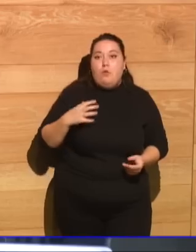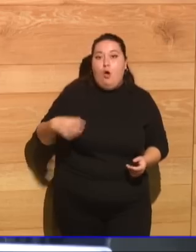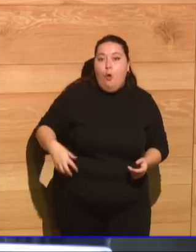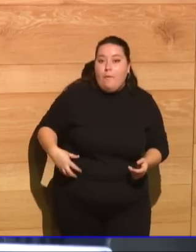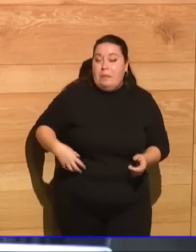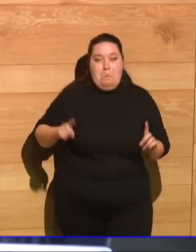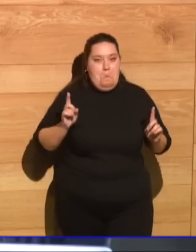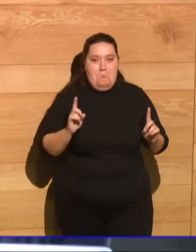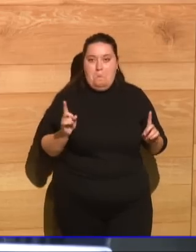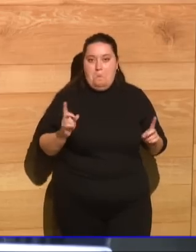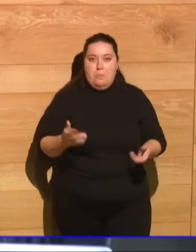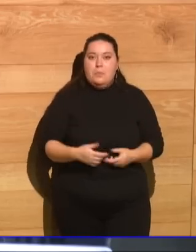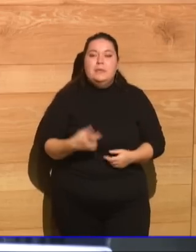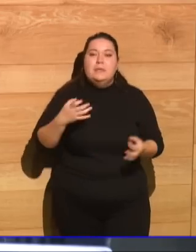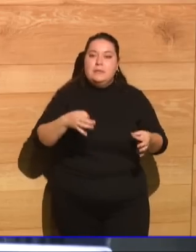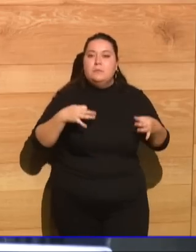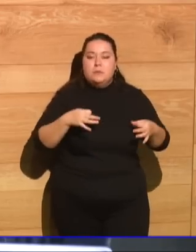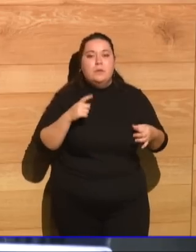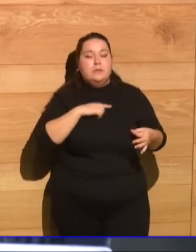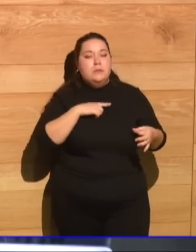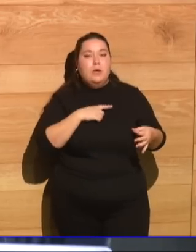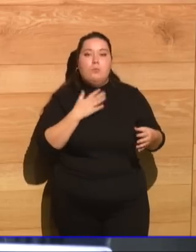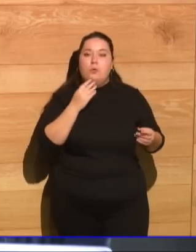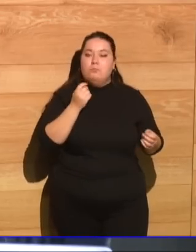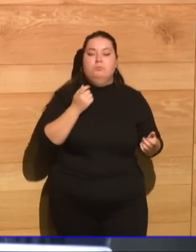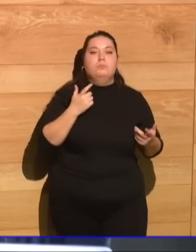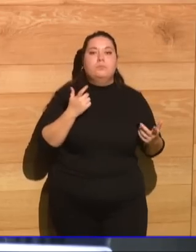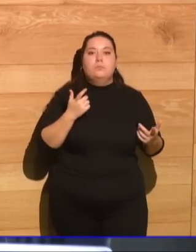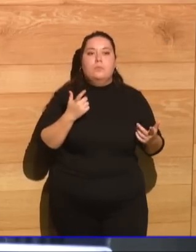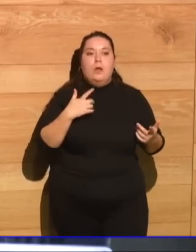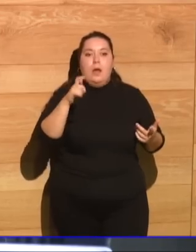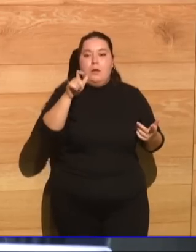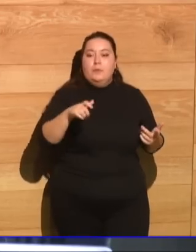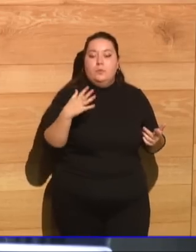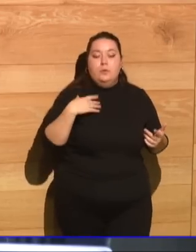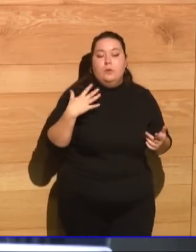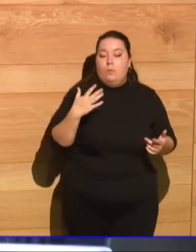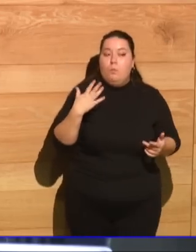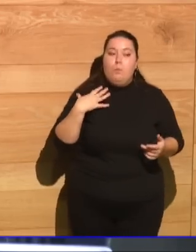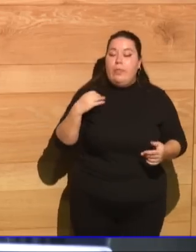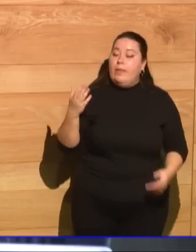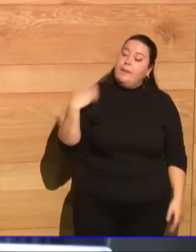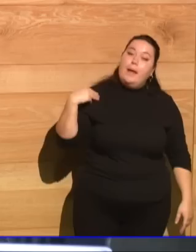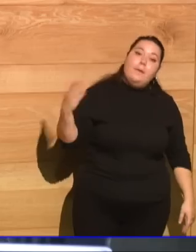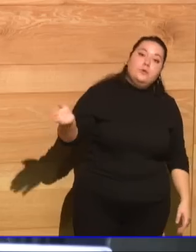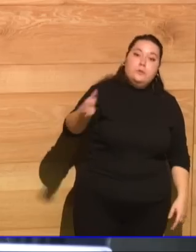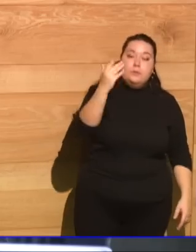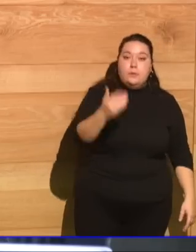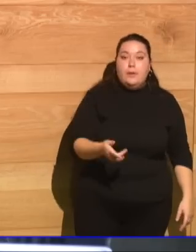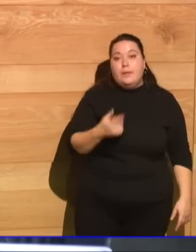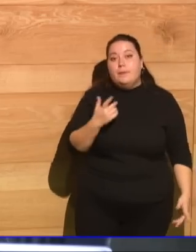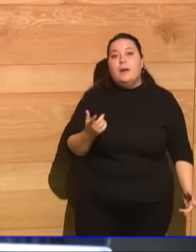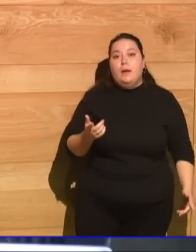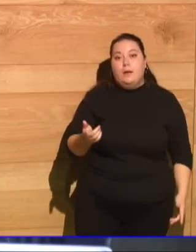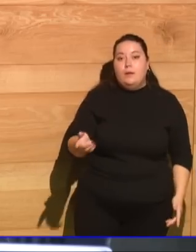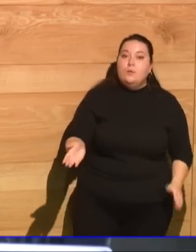me refiero a eso, sino que siempre sentía ese peso en el que le daba la impresión de que en cualquier momento alguien le iba a dar un golpecito en el hombro y le iba a decir,